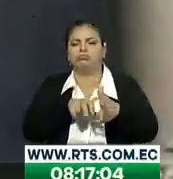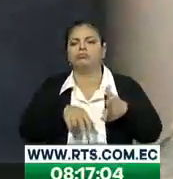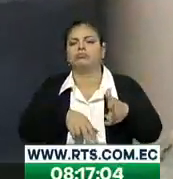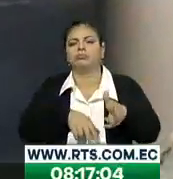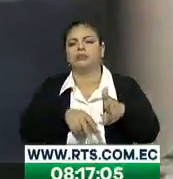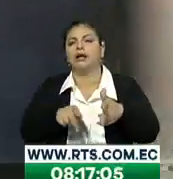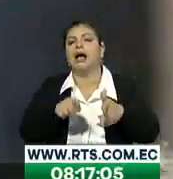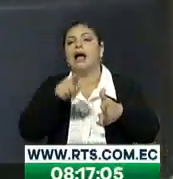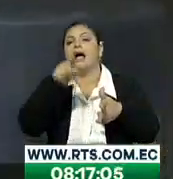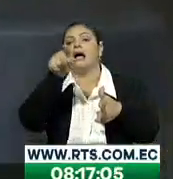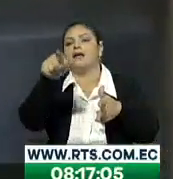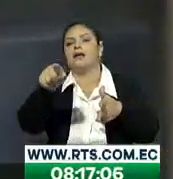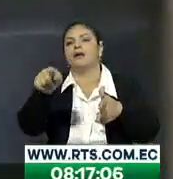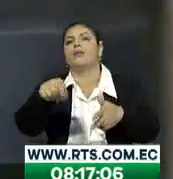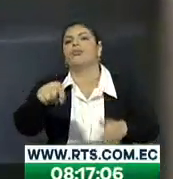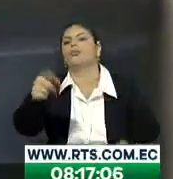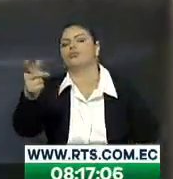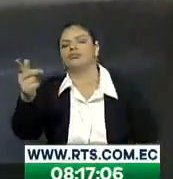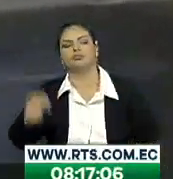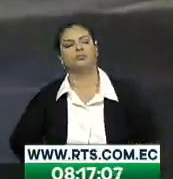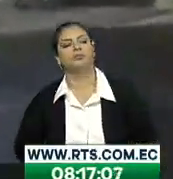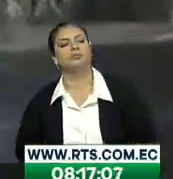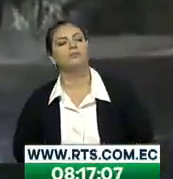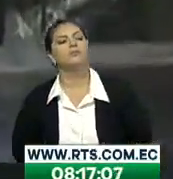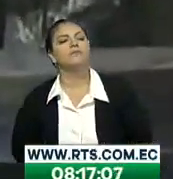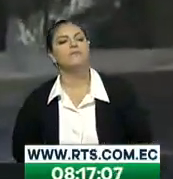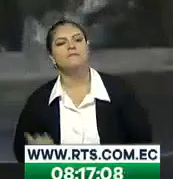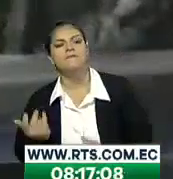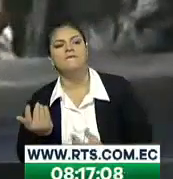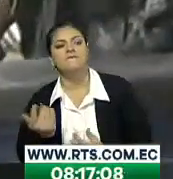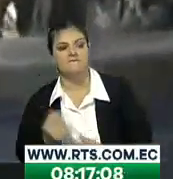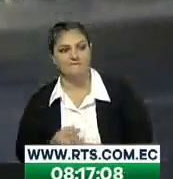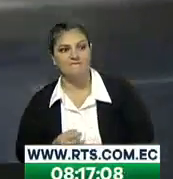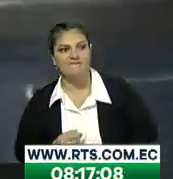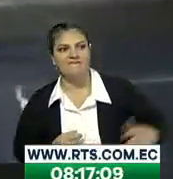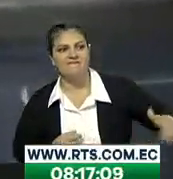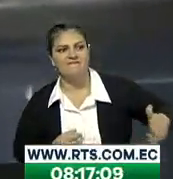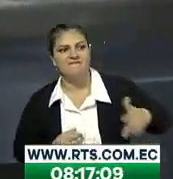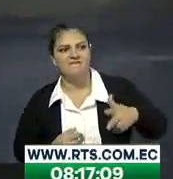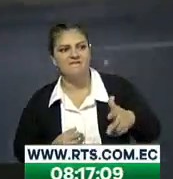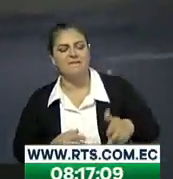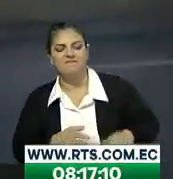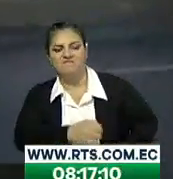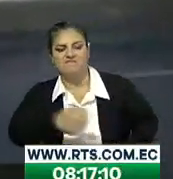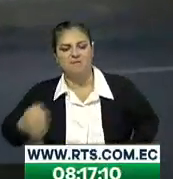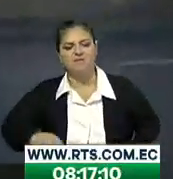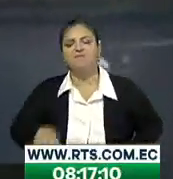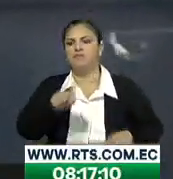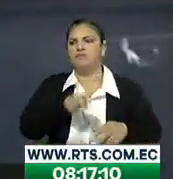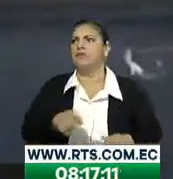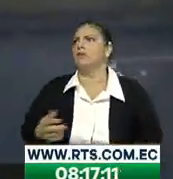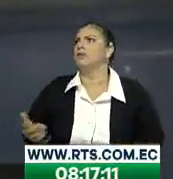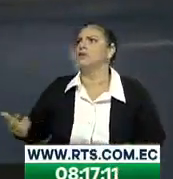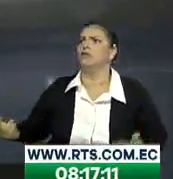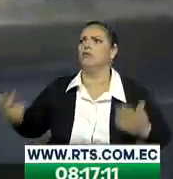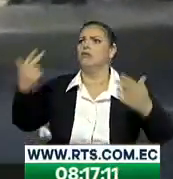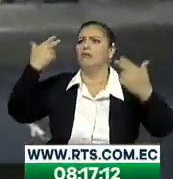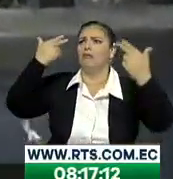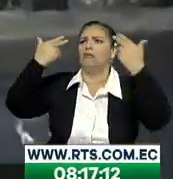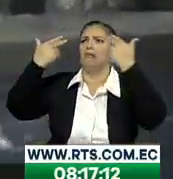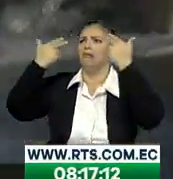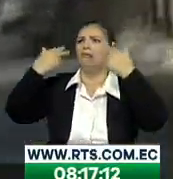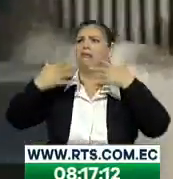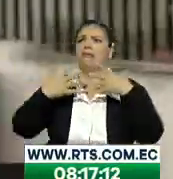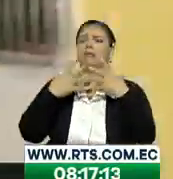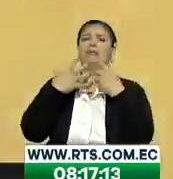abordan a los ocupantes de autos, acto seguido les sustraen sus pertenencias. Es importante también resaltar que en